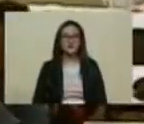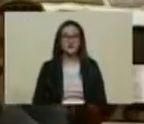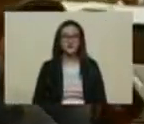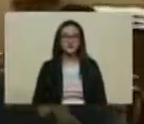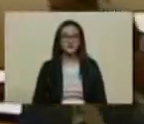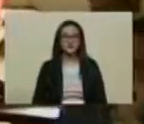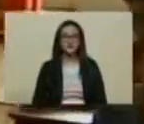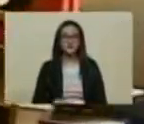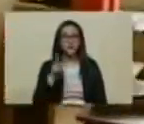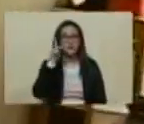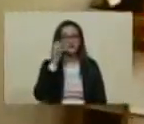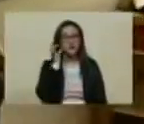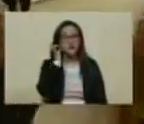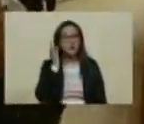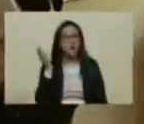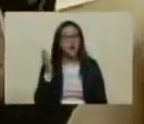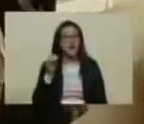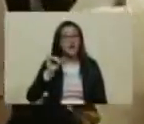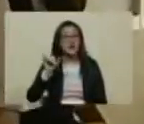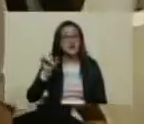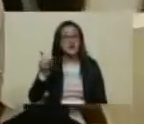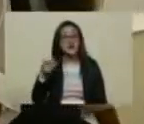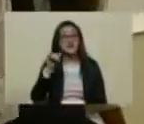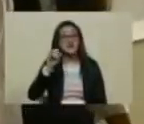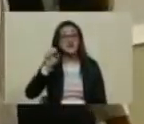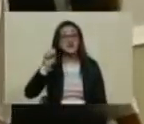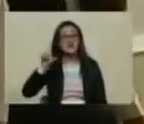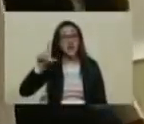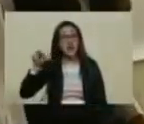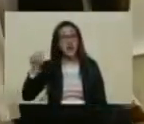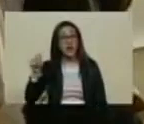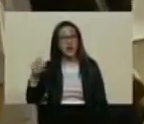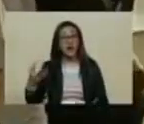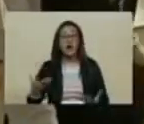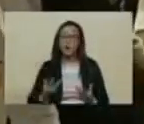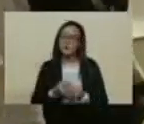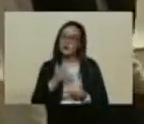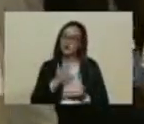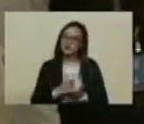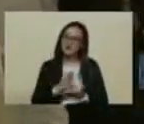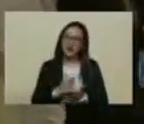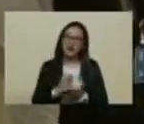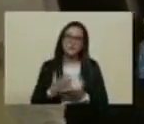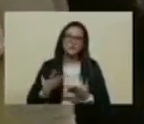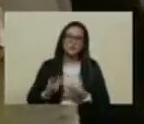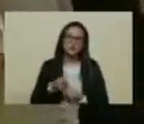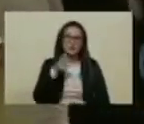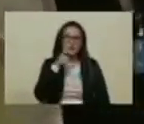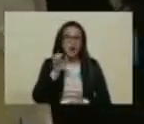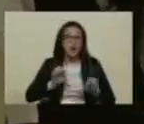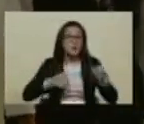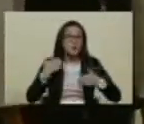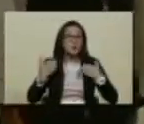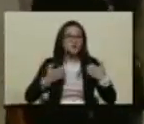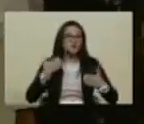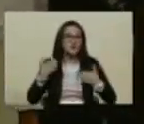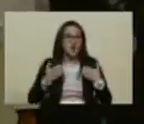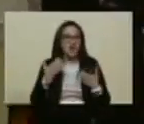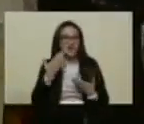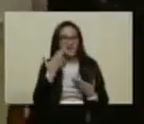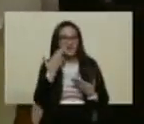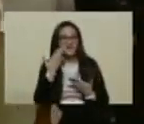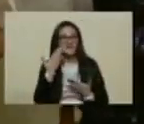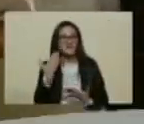la profesora Gisela Toro, que está acompañándonos como siempre y que está muy emocionada de ver